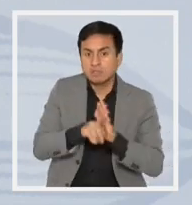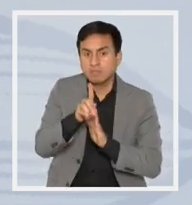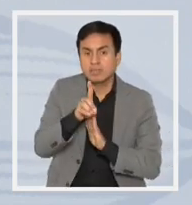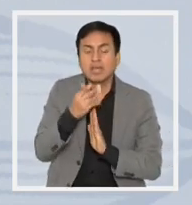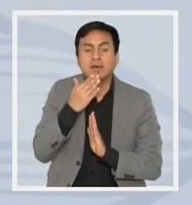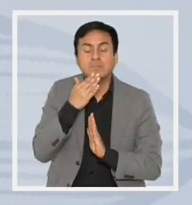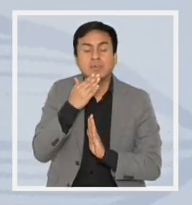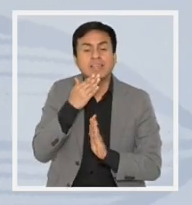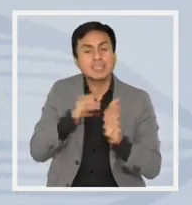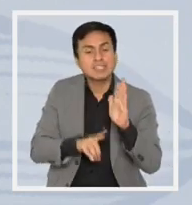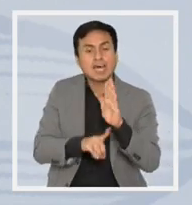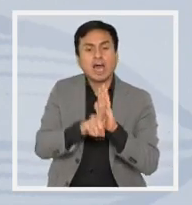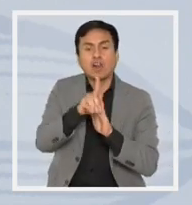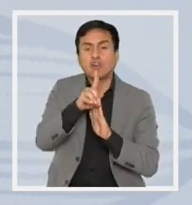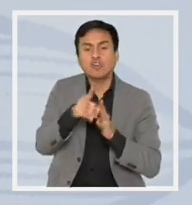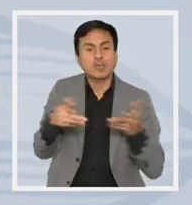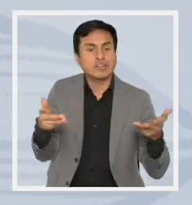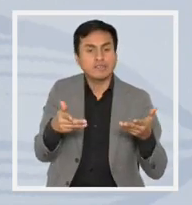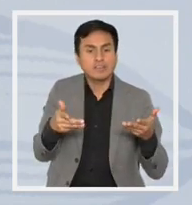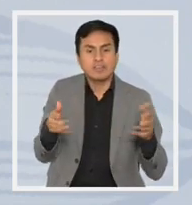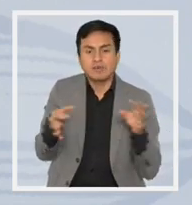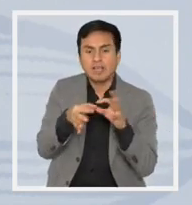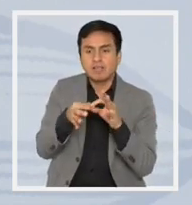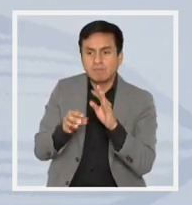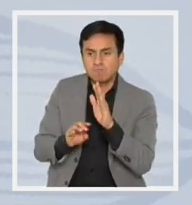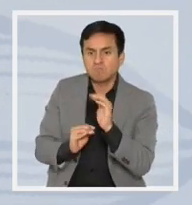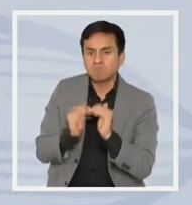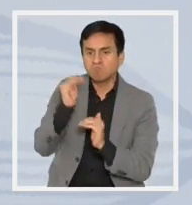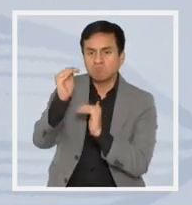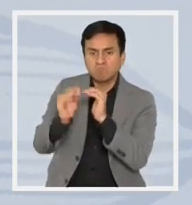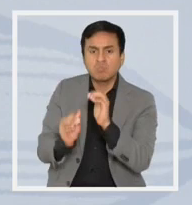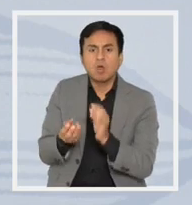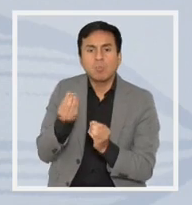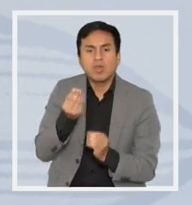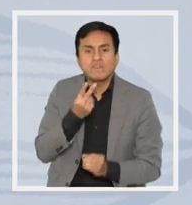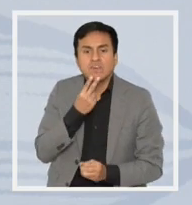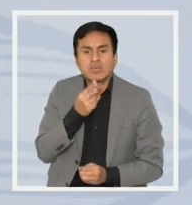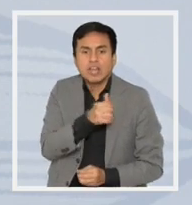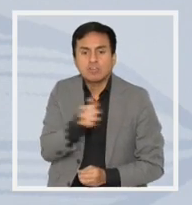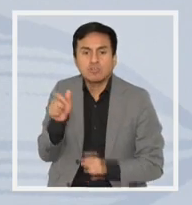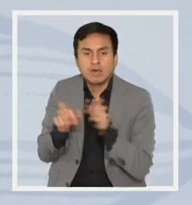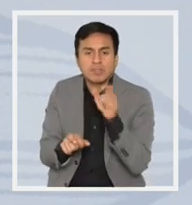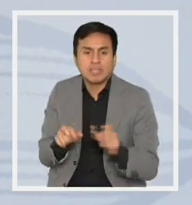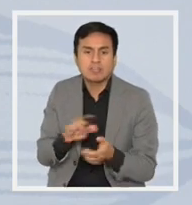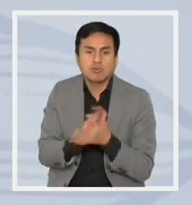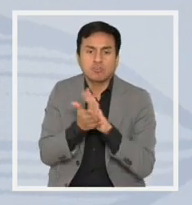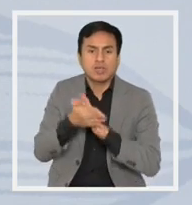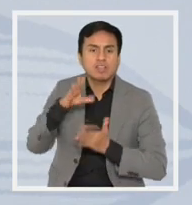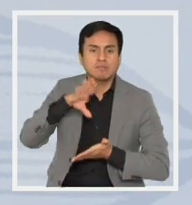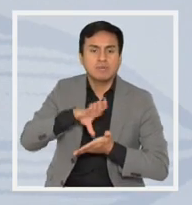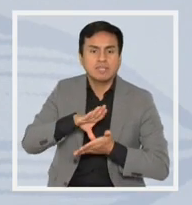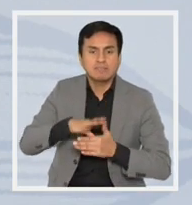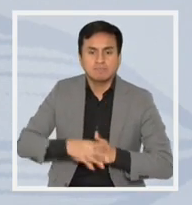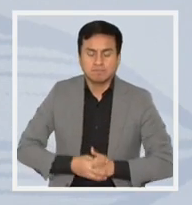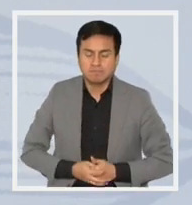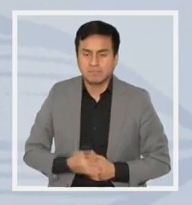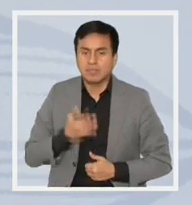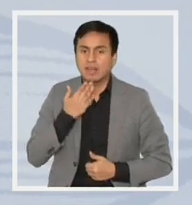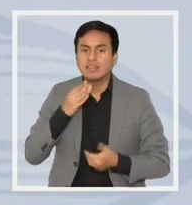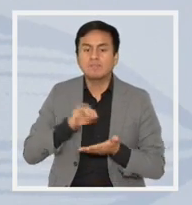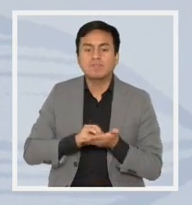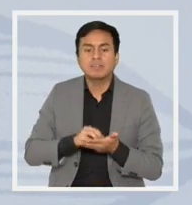el despegue de un desarrollo que se traduzca en progreso y buen vivir para todos sus habitantes y los de todo el país.